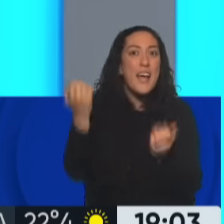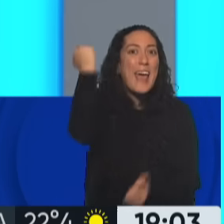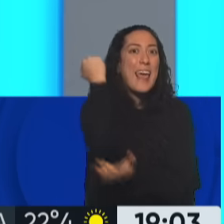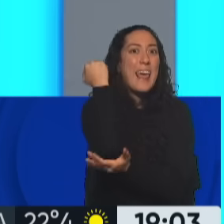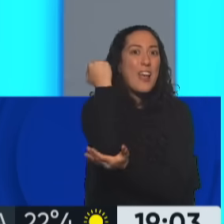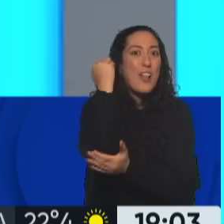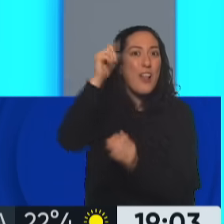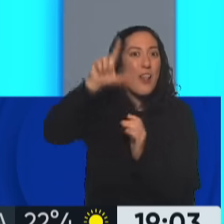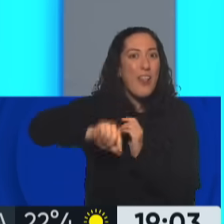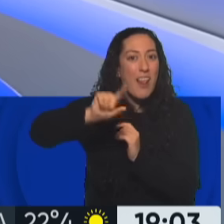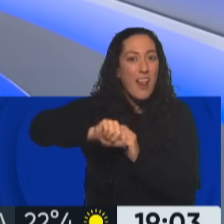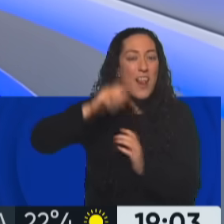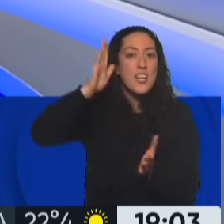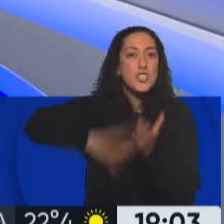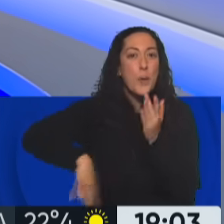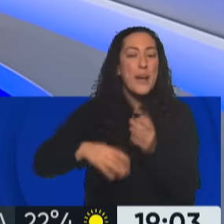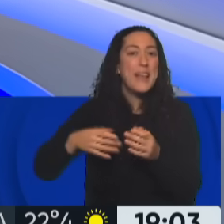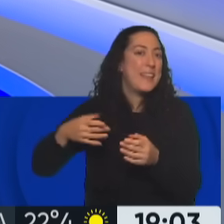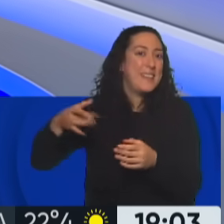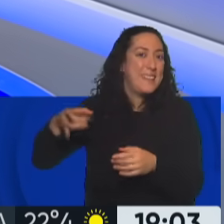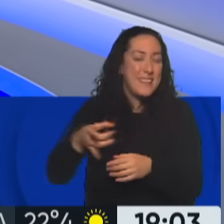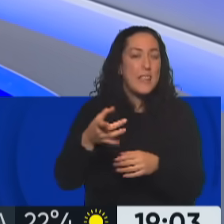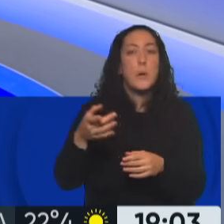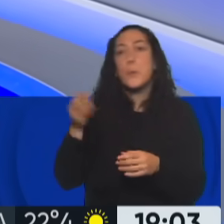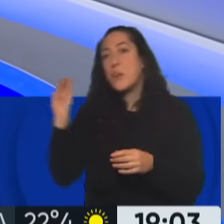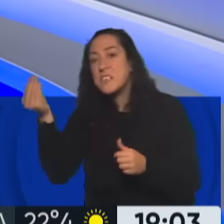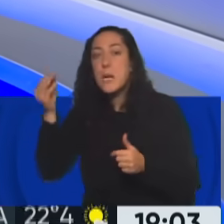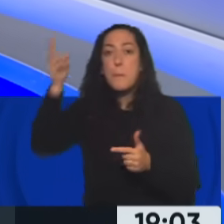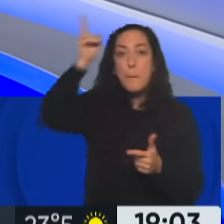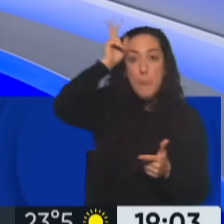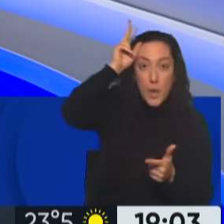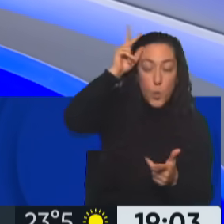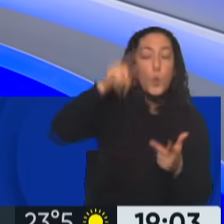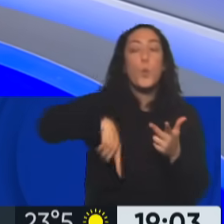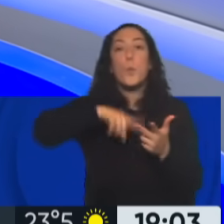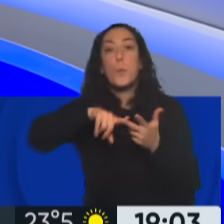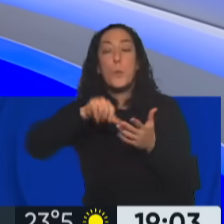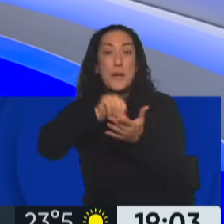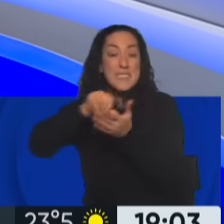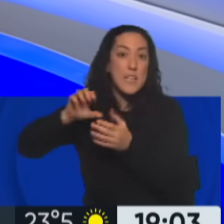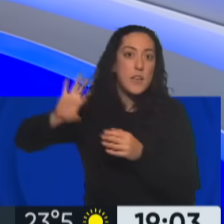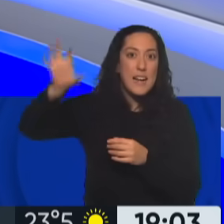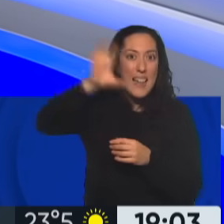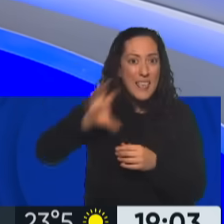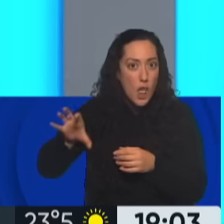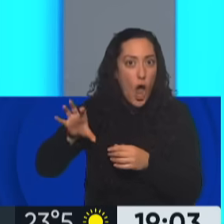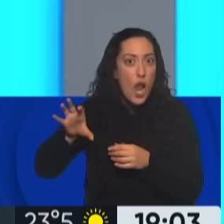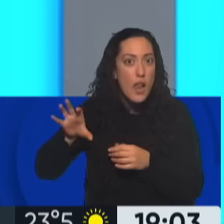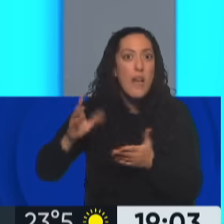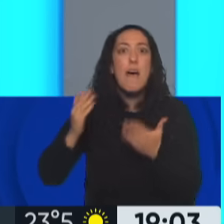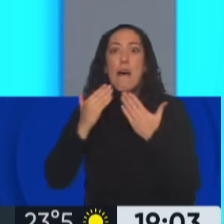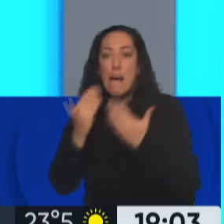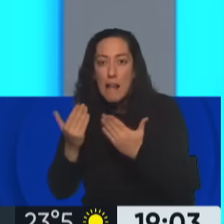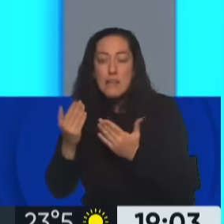que ver sobre todo con el traslado, que ya sería, hablamos de Brasil, hablamos de Perú, hablamos de los países de la región, que al partir del puerto